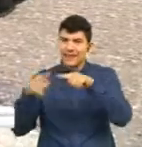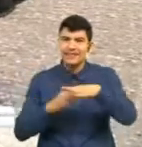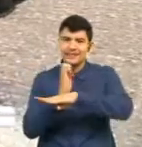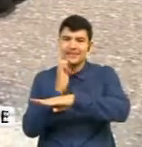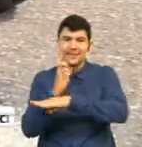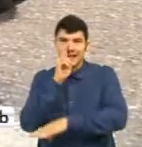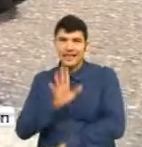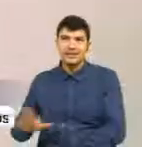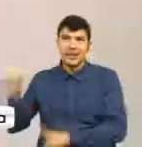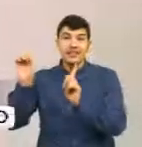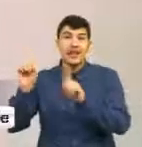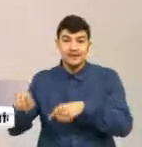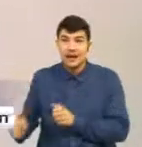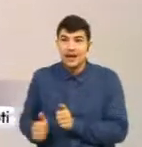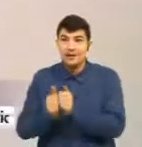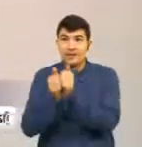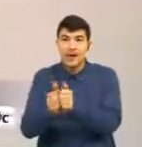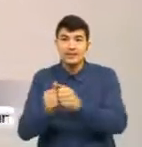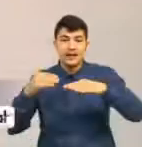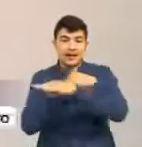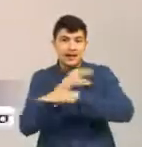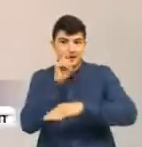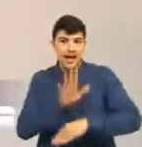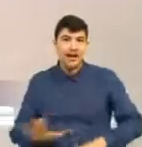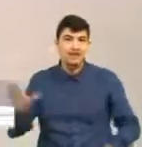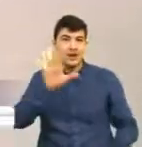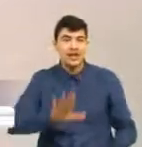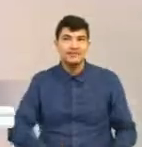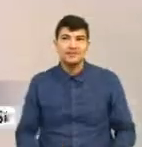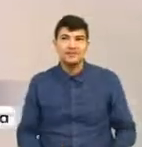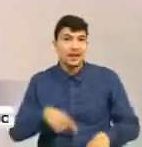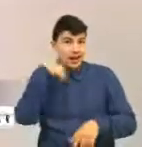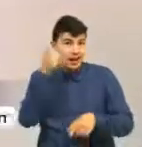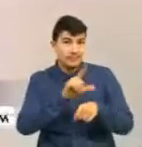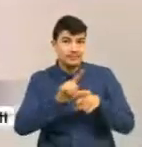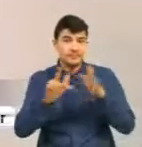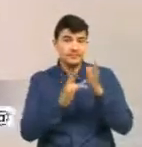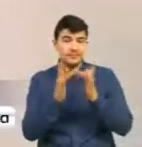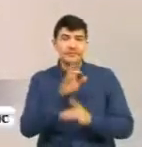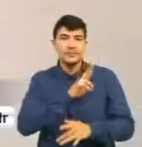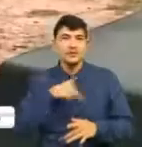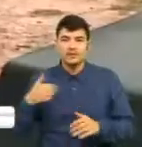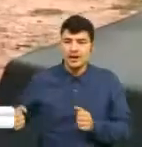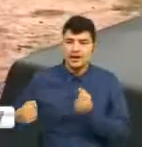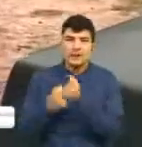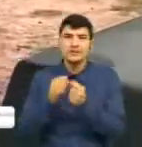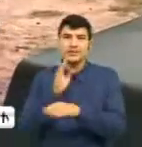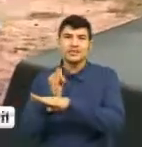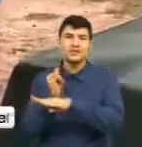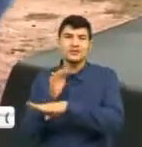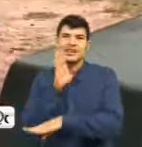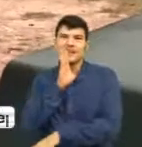nivel nacional que están acompañando las vías a nivel nacional? Para esta Semana Santa nosotros contamos con el acompañamiento institucional